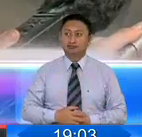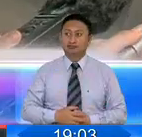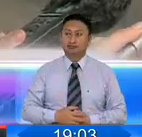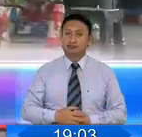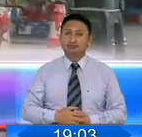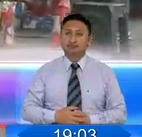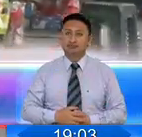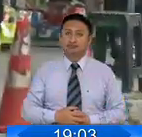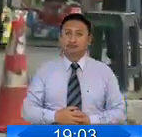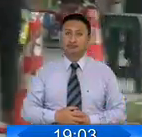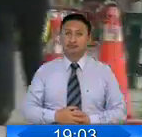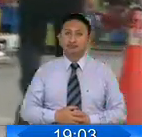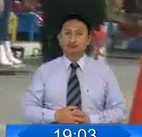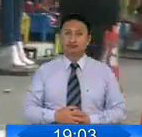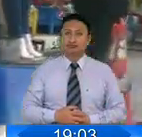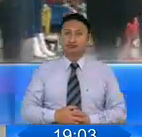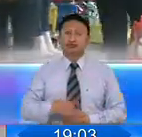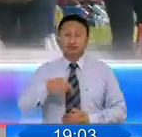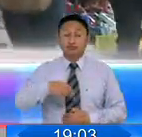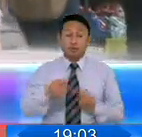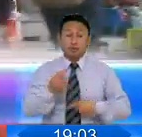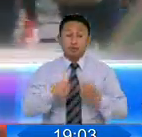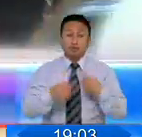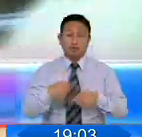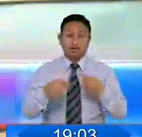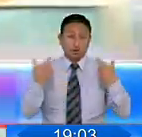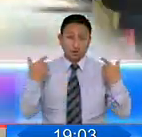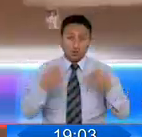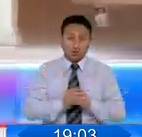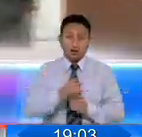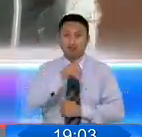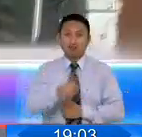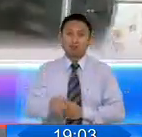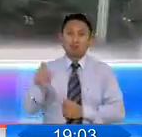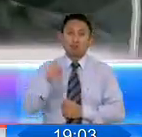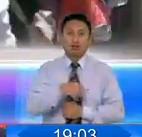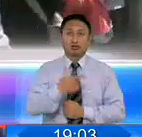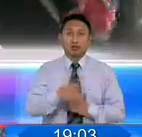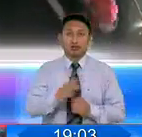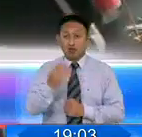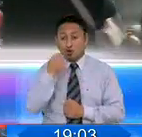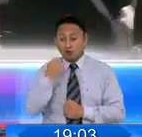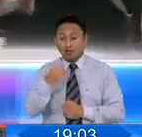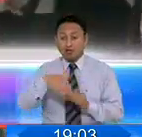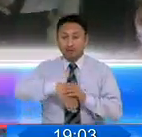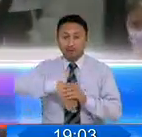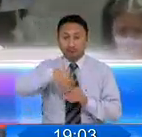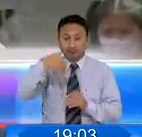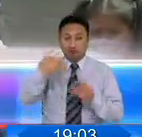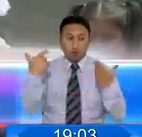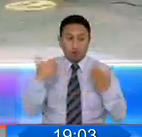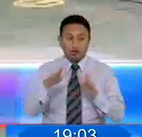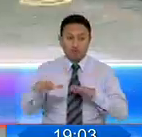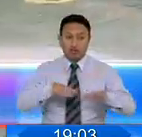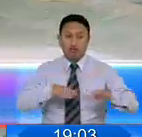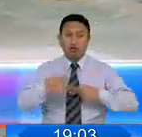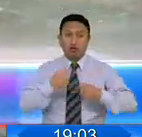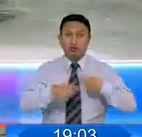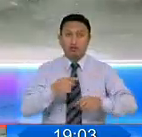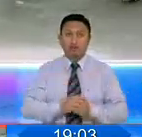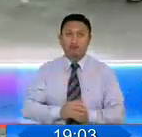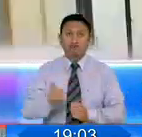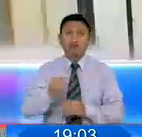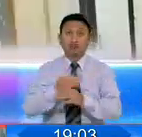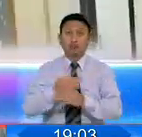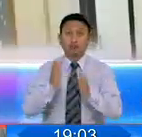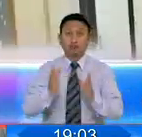contagio. No se permitirán ventas ambulantes de toda índole, ya sea de comida en plasticadores o cualquier actividad comercial. Los funcionarios